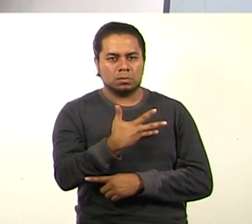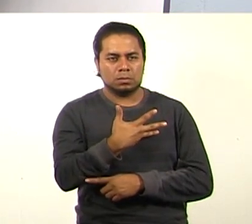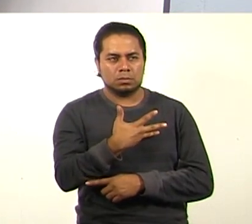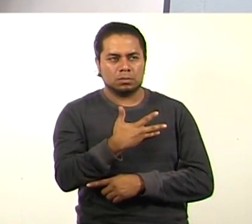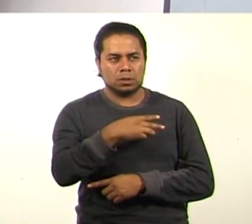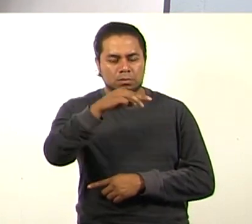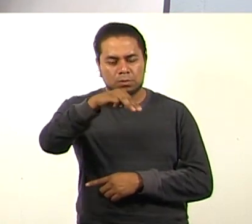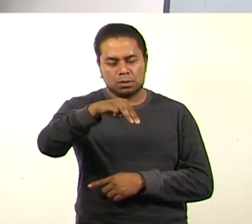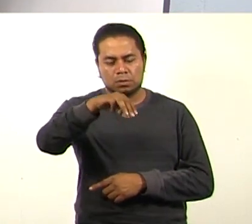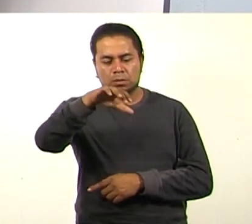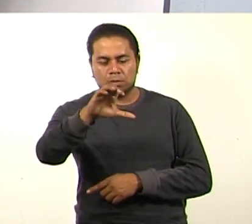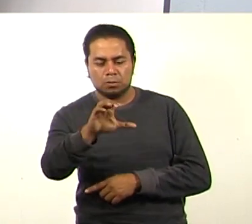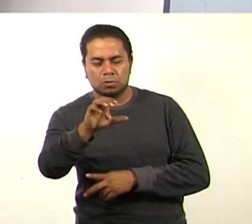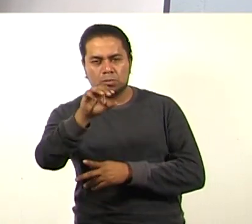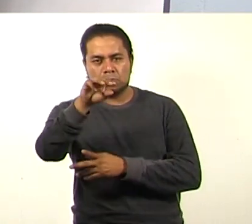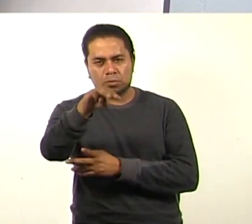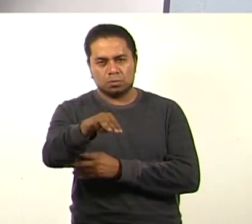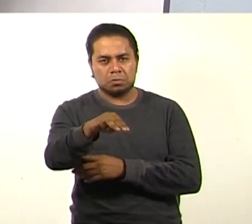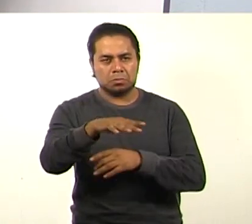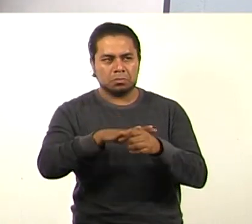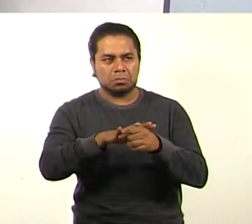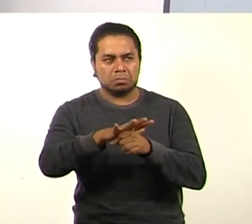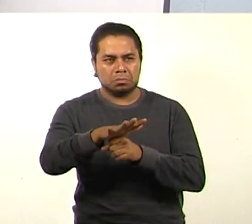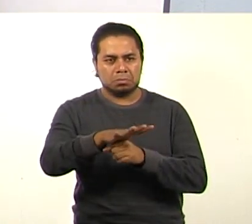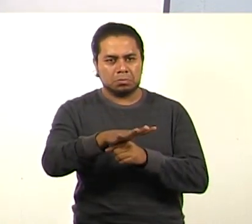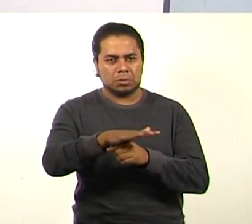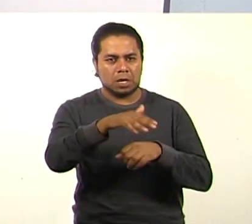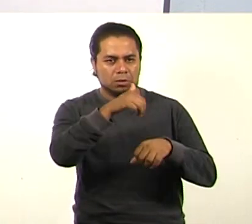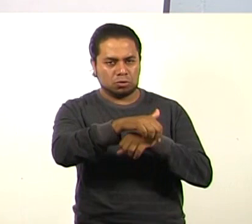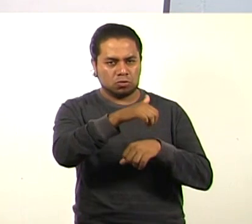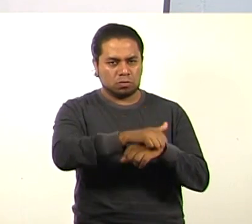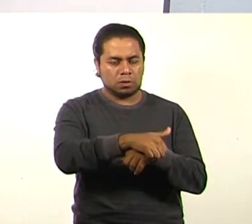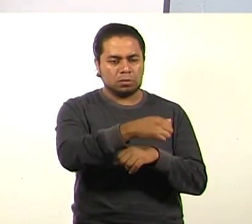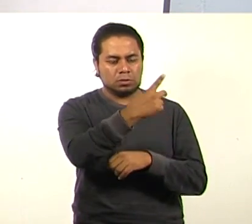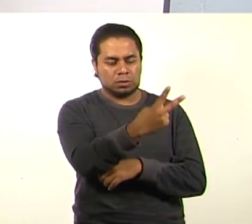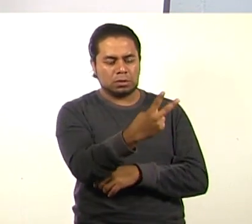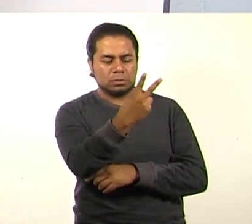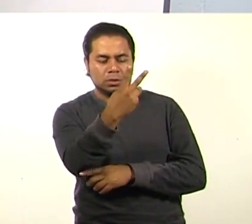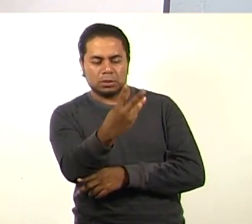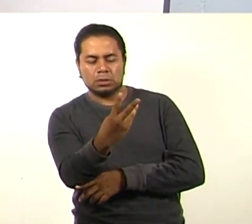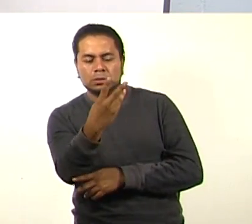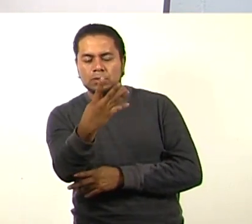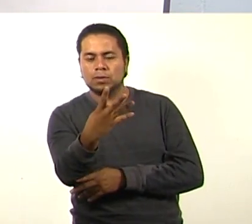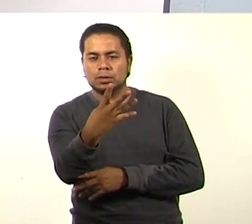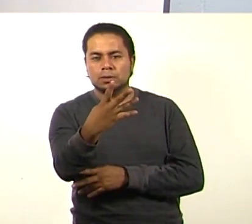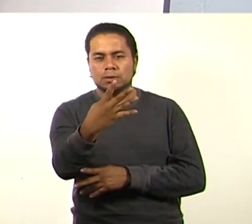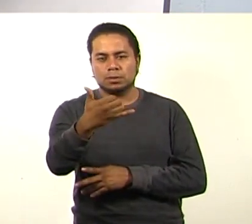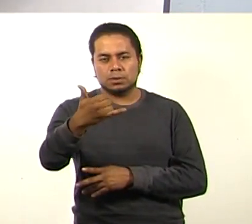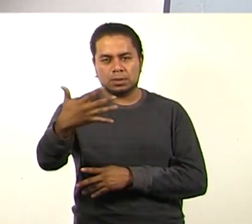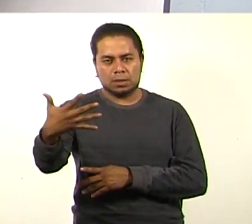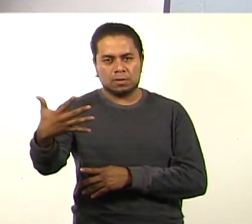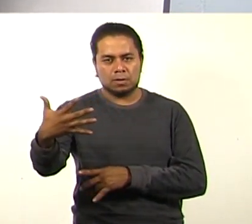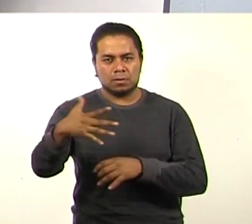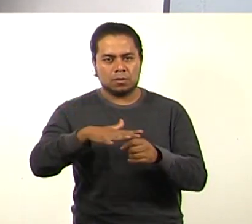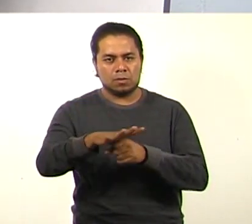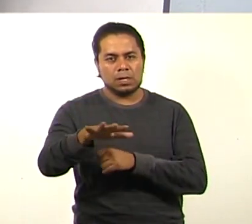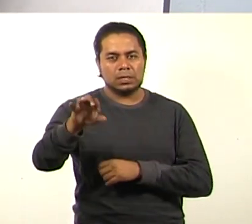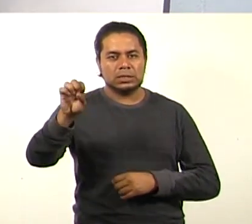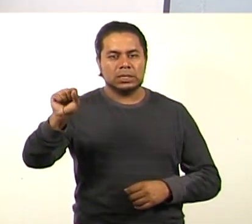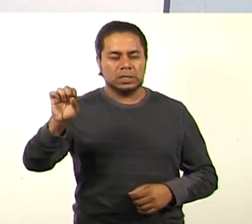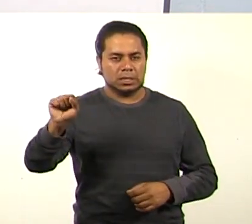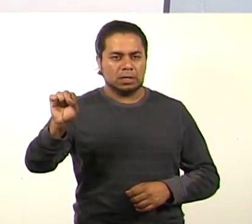mínimo común múltiplo de 2, 3, 4 y 5 es